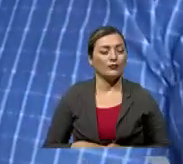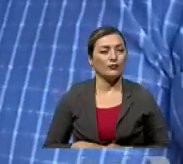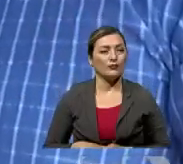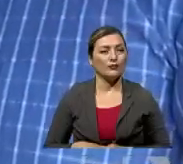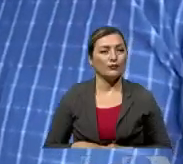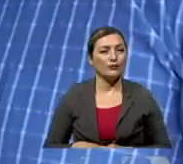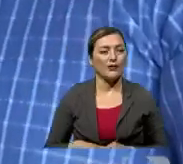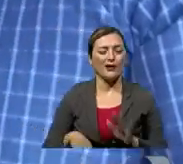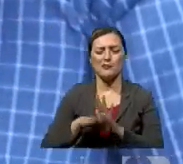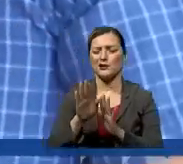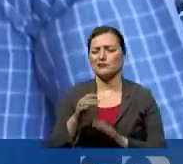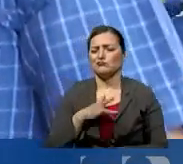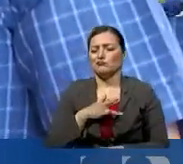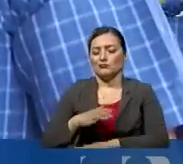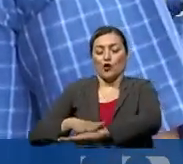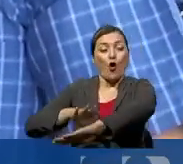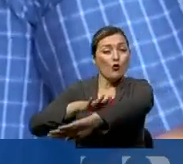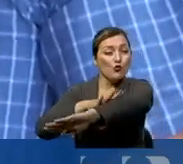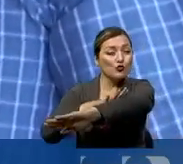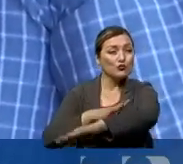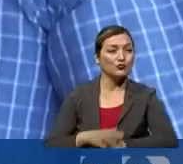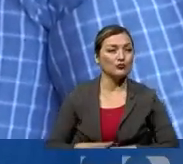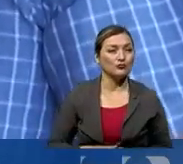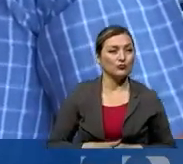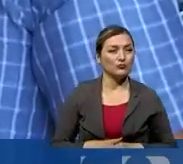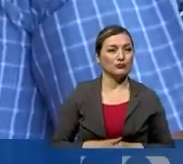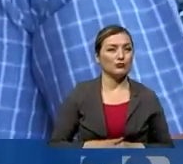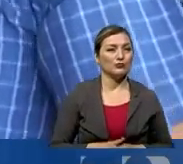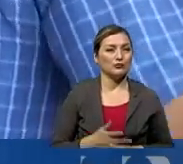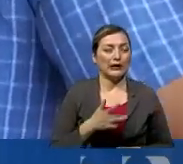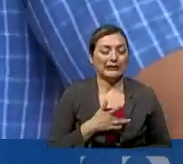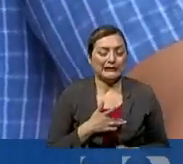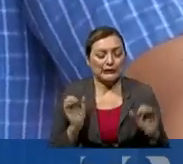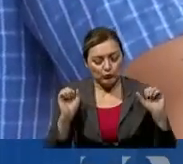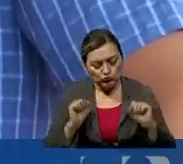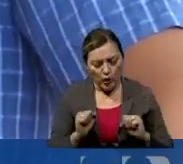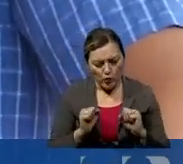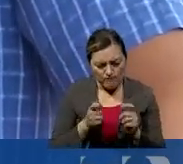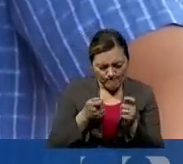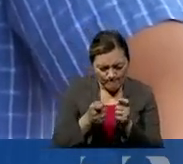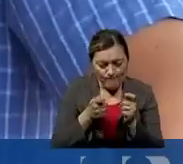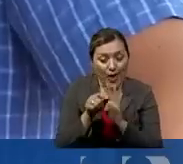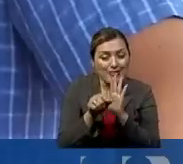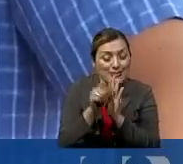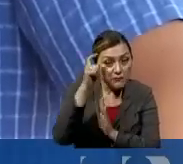Bueno, esa fue una inspiración de cuando ya me sentía capaz de elaborar cosas más